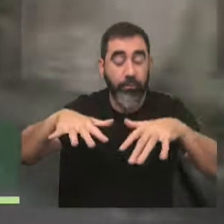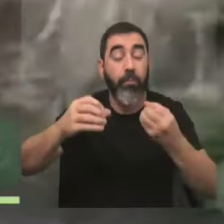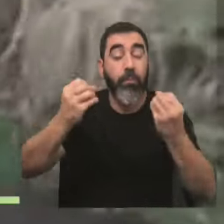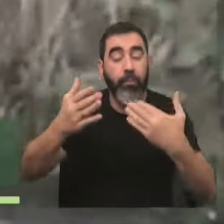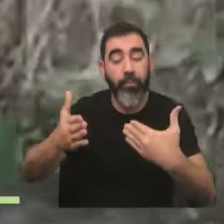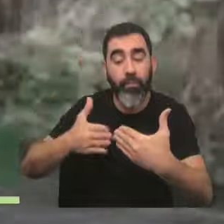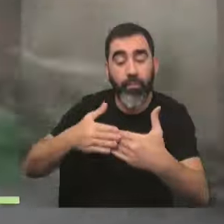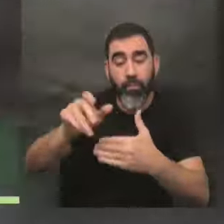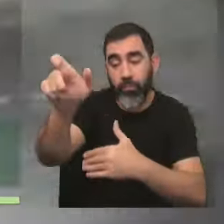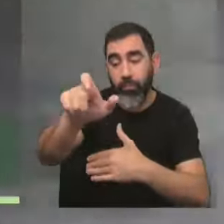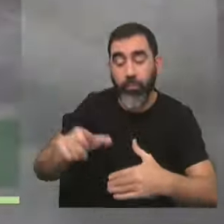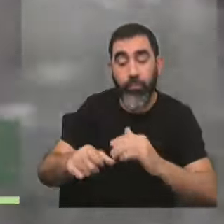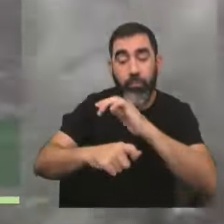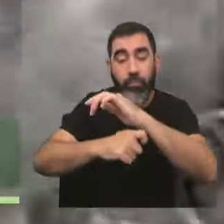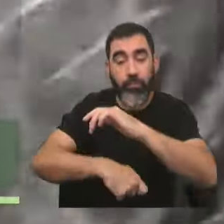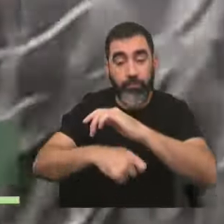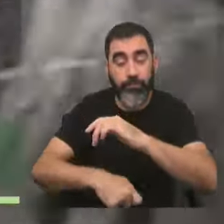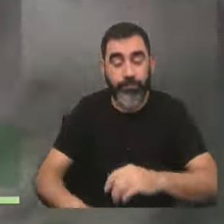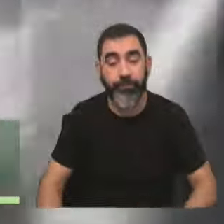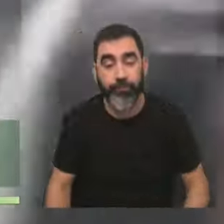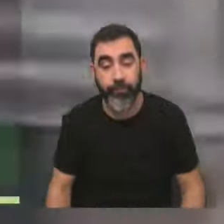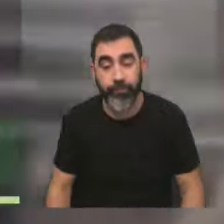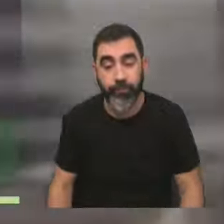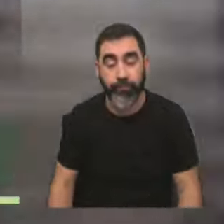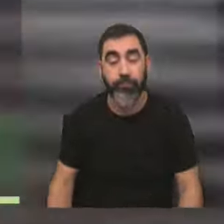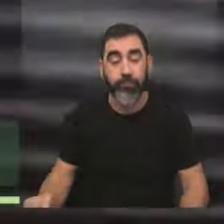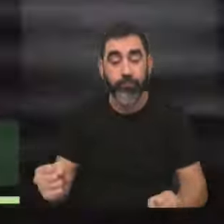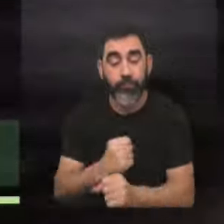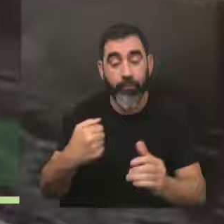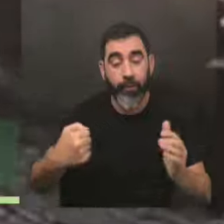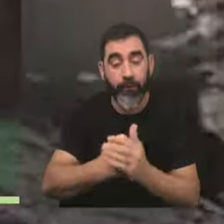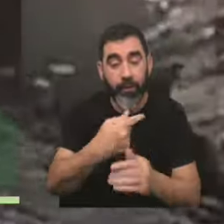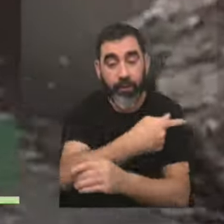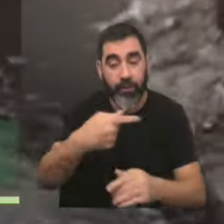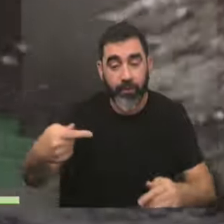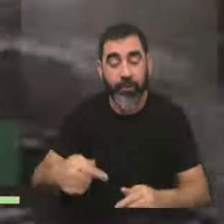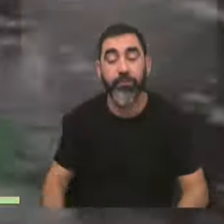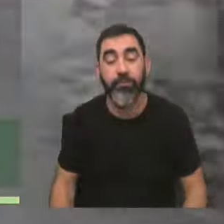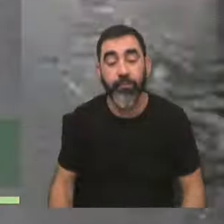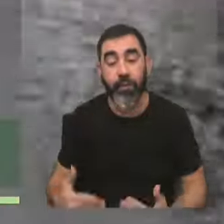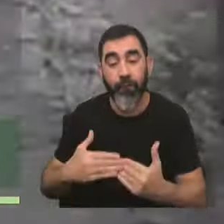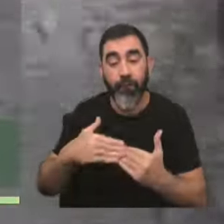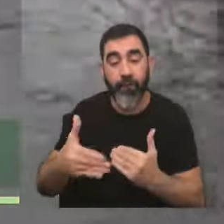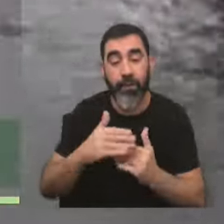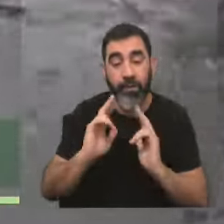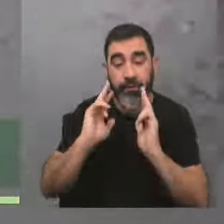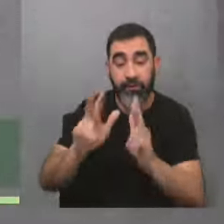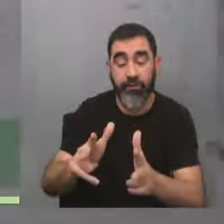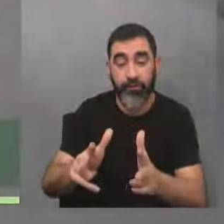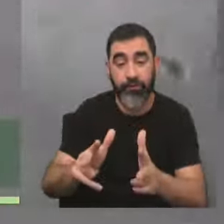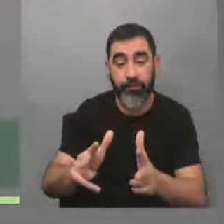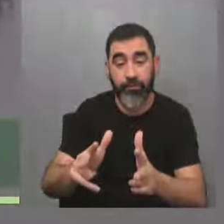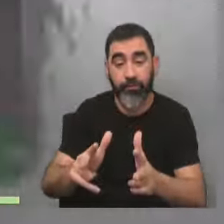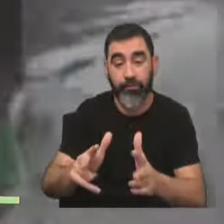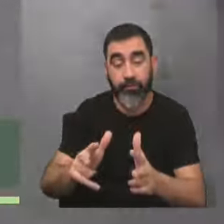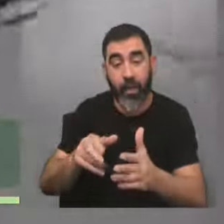cercanía al Arroyo manga como pudo comprobarse este fin de semana y cada vez que llueve los vecinos indicaron a mbd noticias que